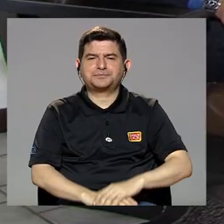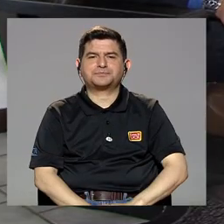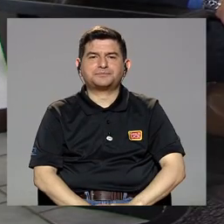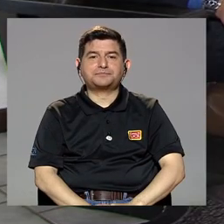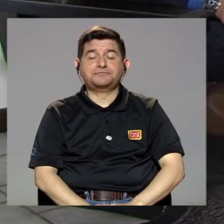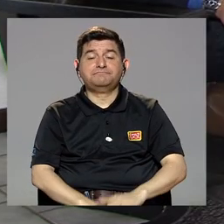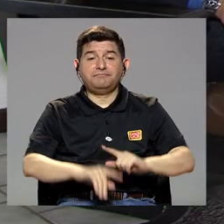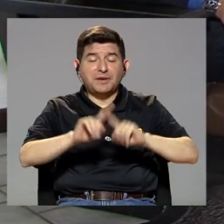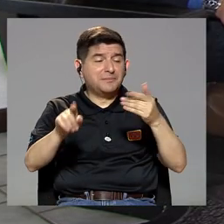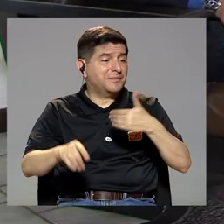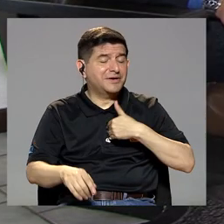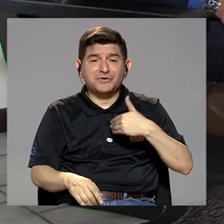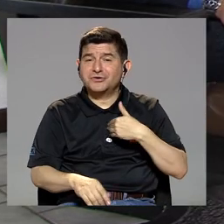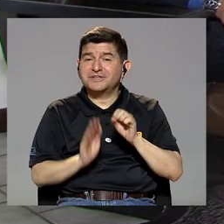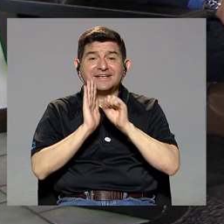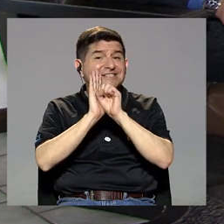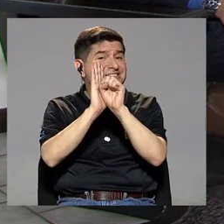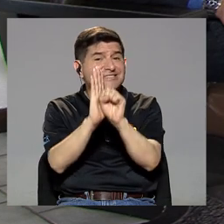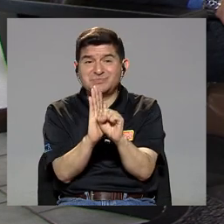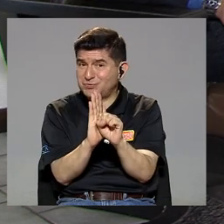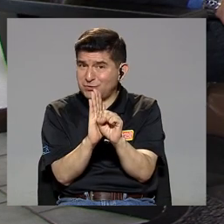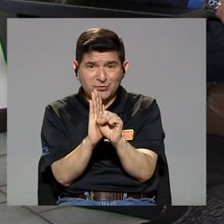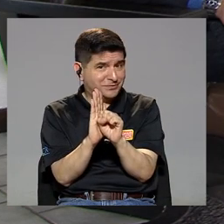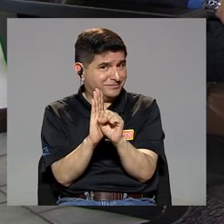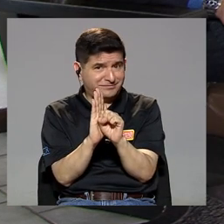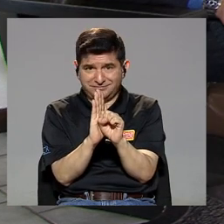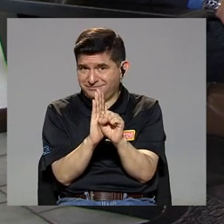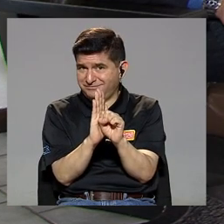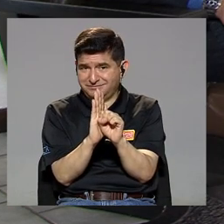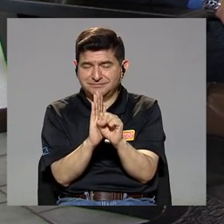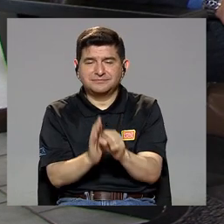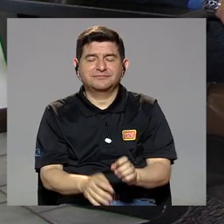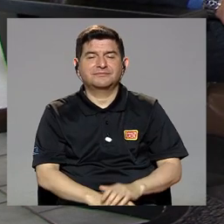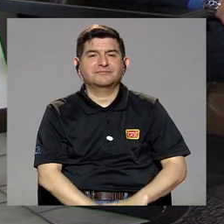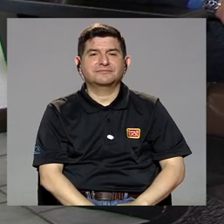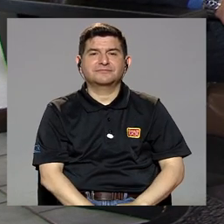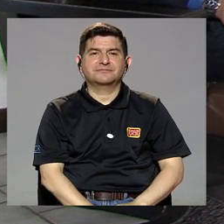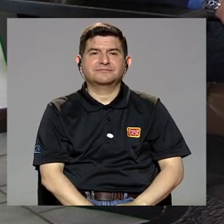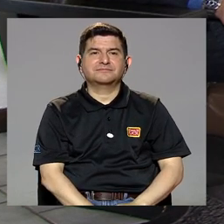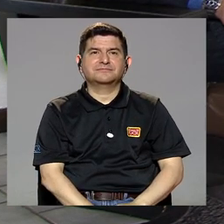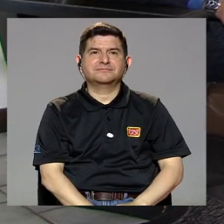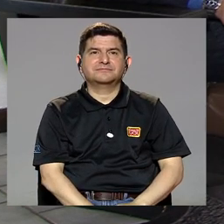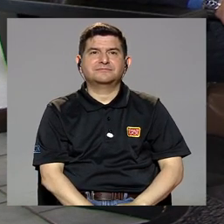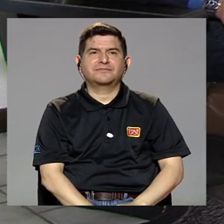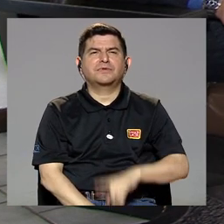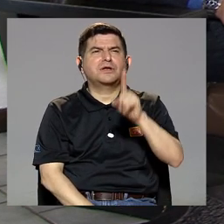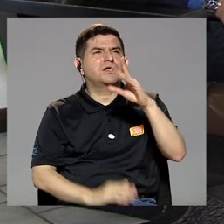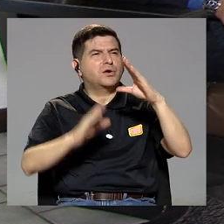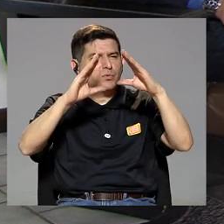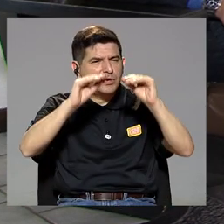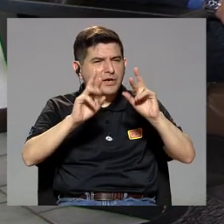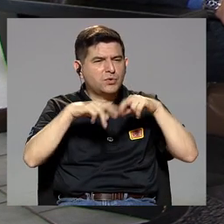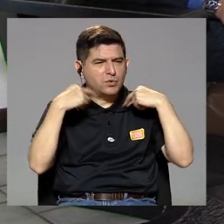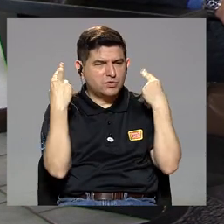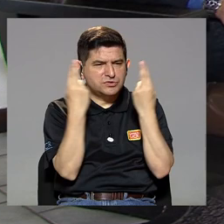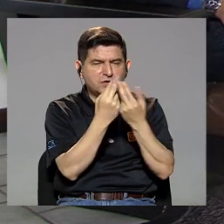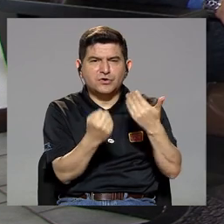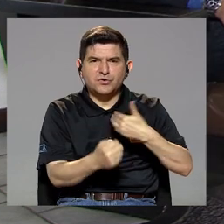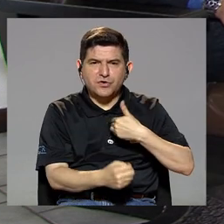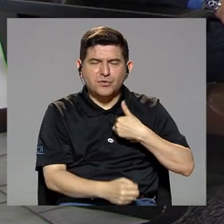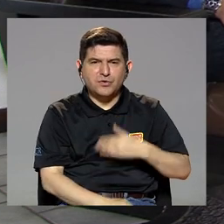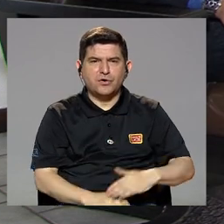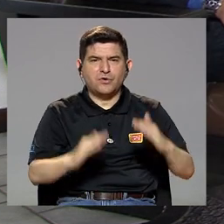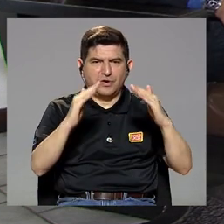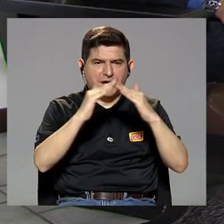teníamos un símbolo y una noche en una reunión que tuvimos en la